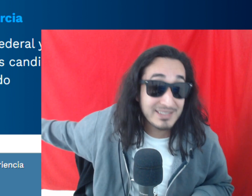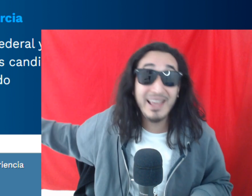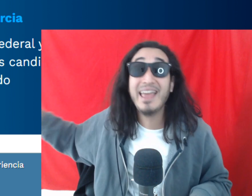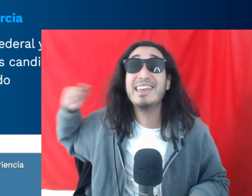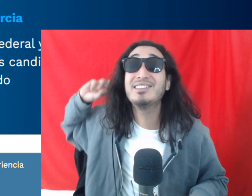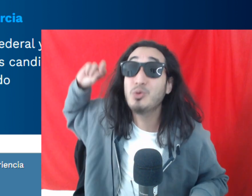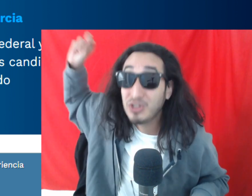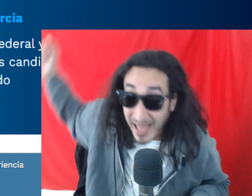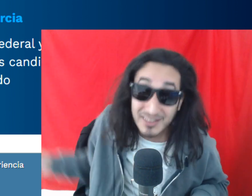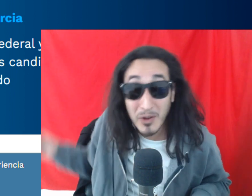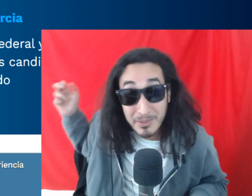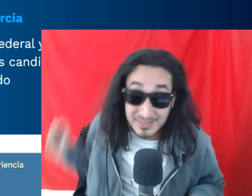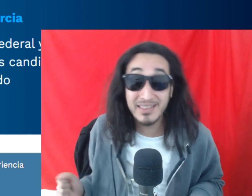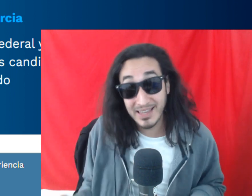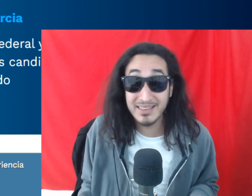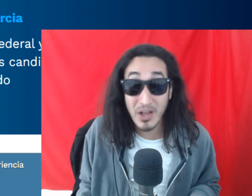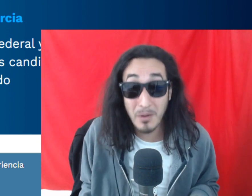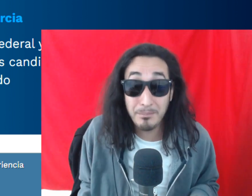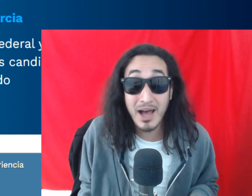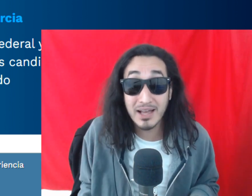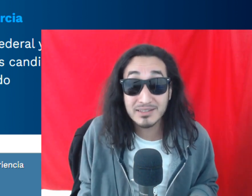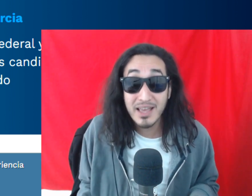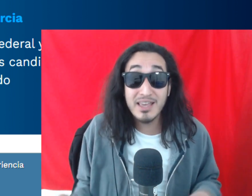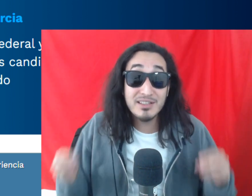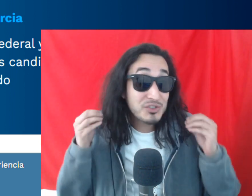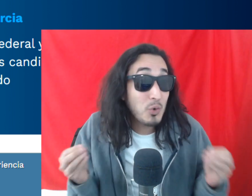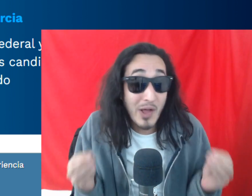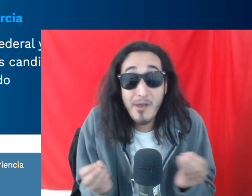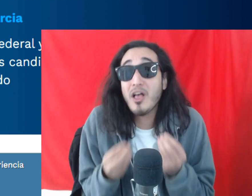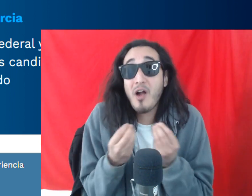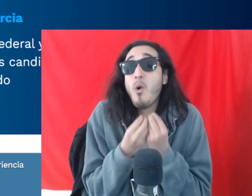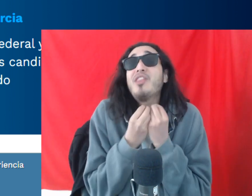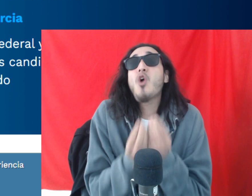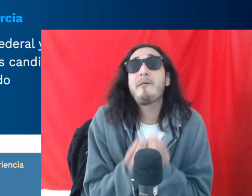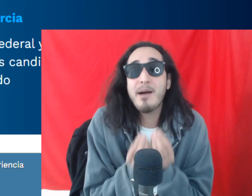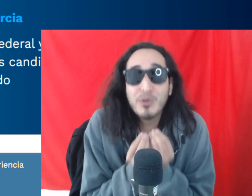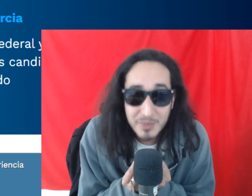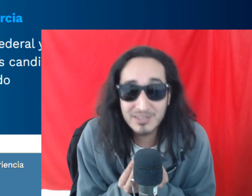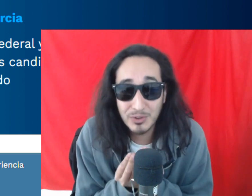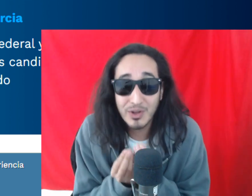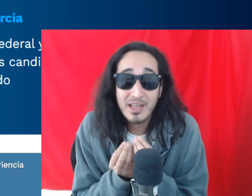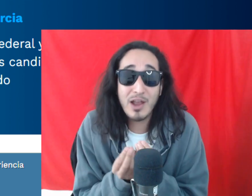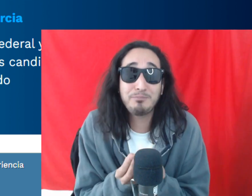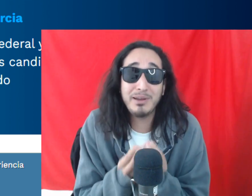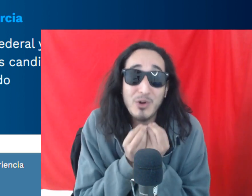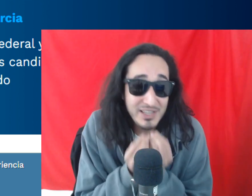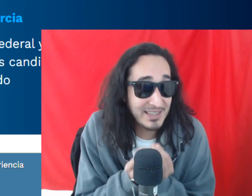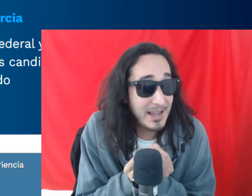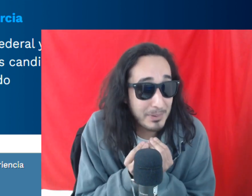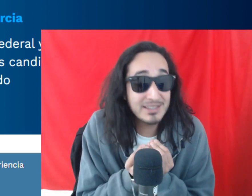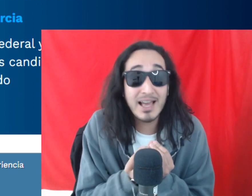columnas insultando al presidente, compas, ¿cuándo habíamos visto que los